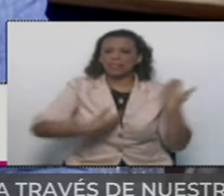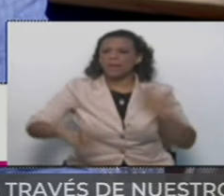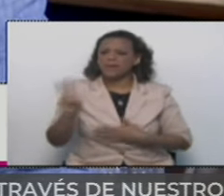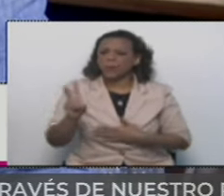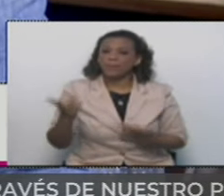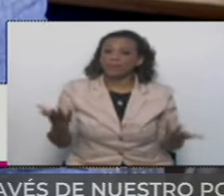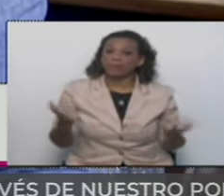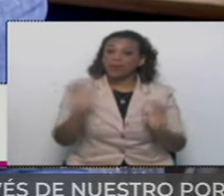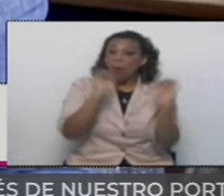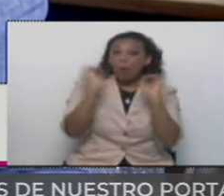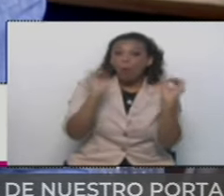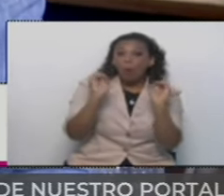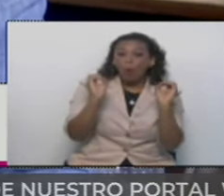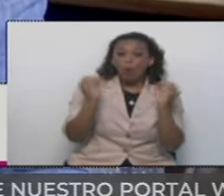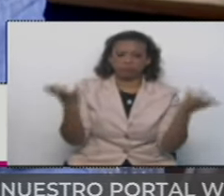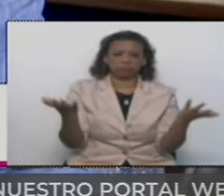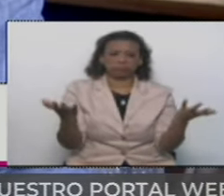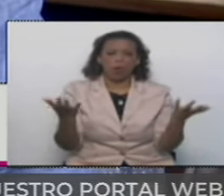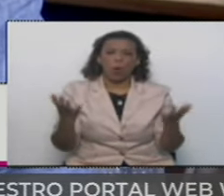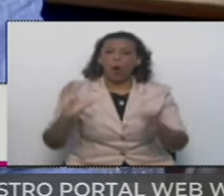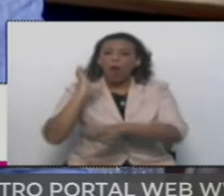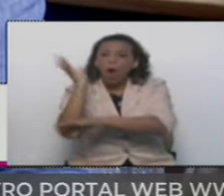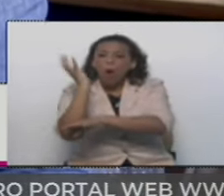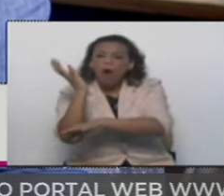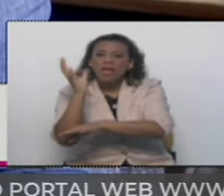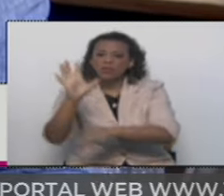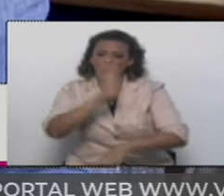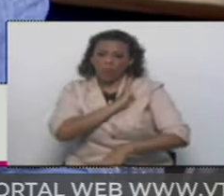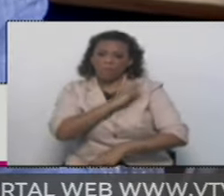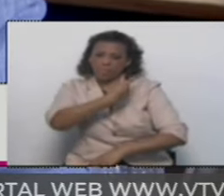¿O serán las Cortes, el Congreso de España que lo va a juramentar?